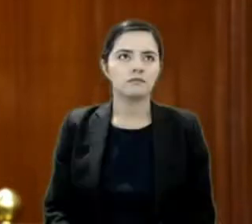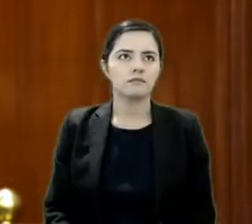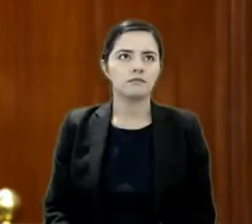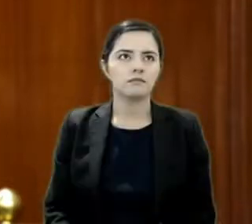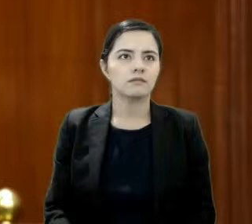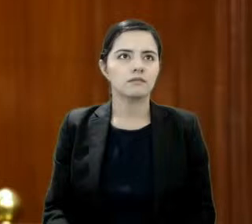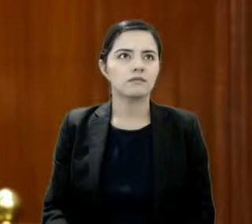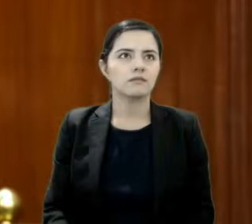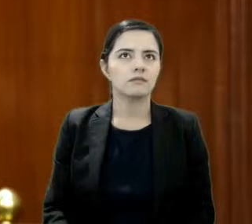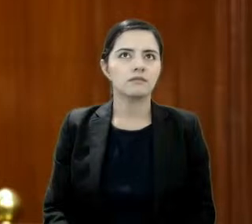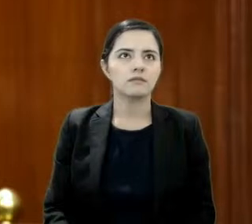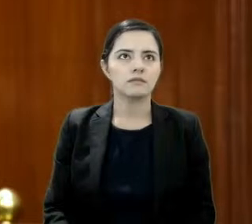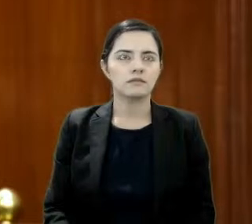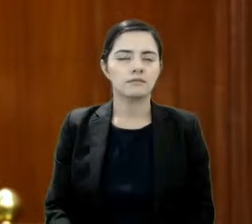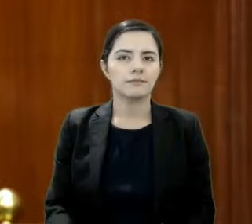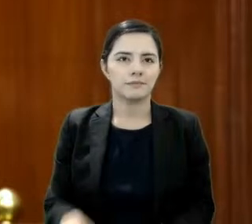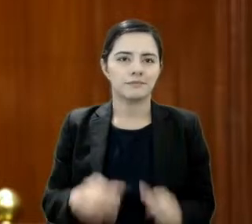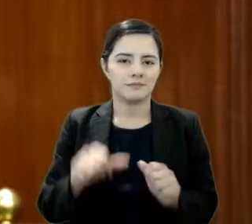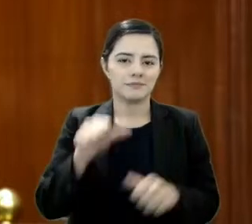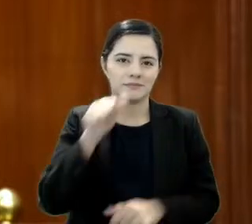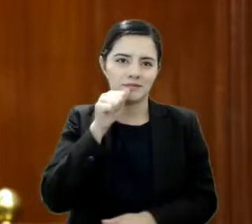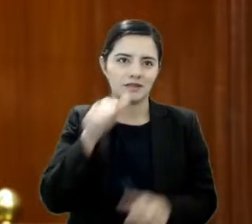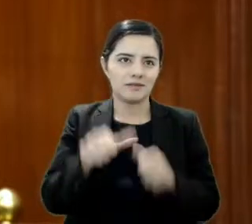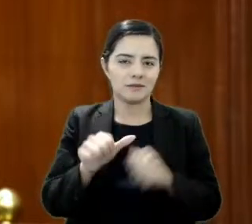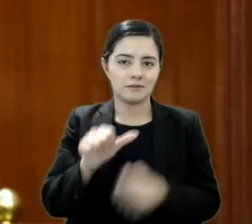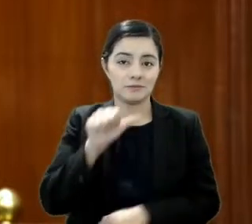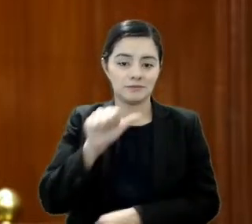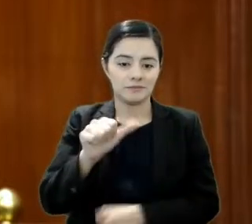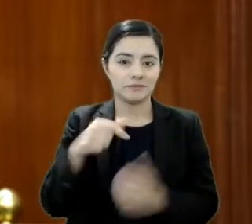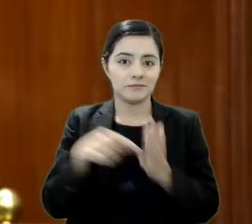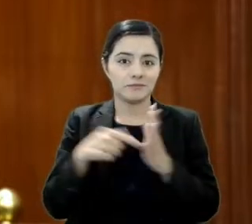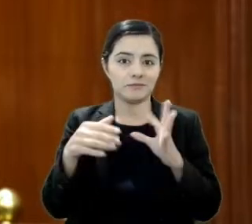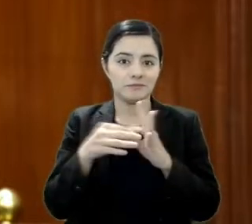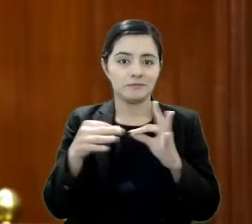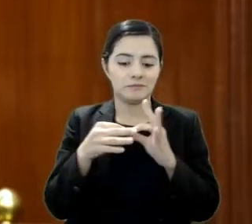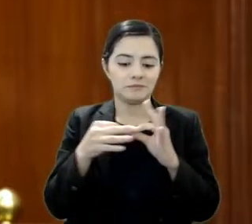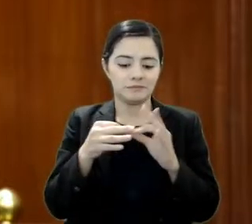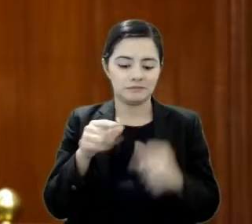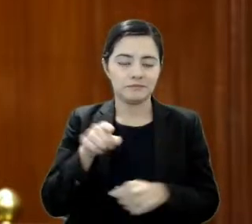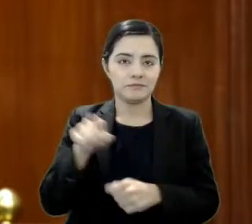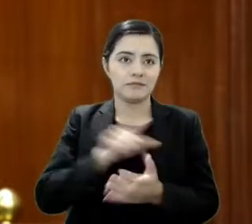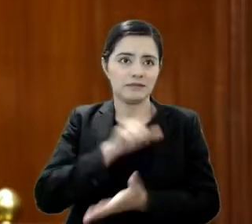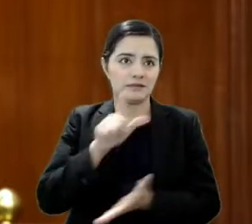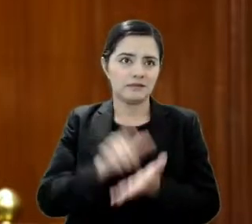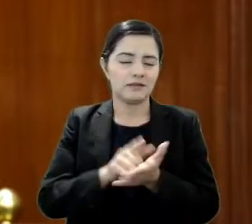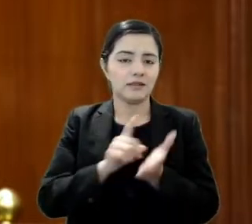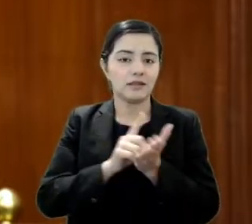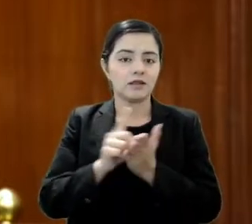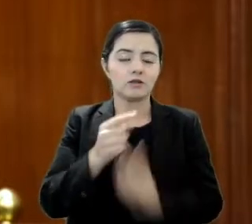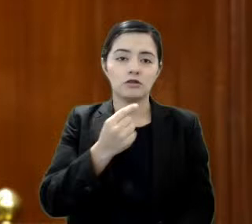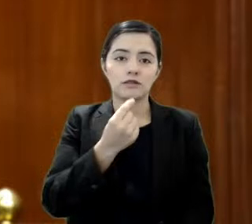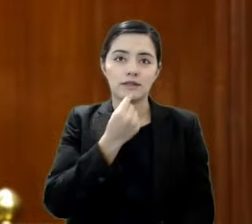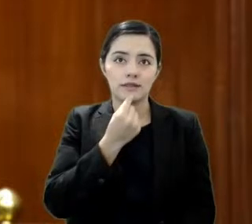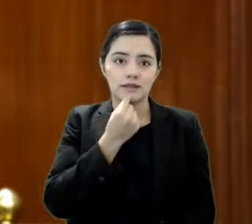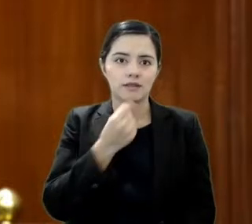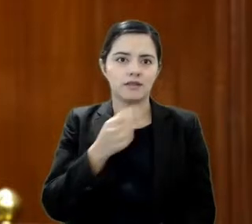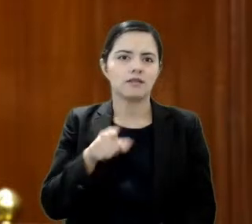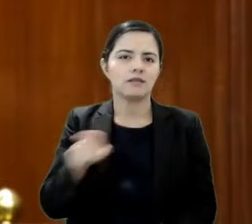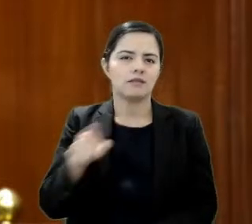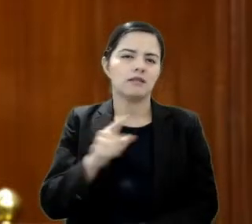siguientes. Inciso A, los relacionados con el marco jurídico de los derechos de niñas, niños en la primera